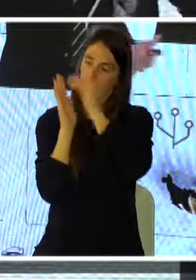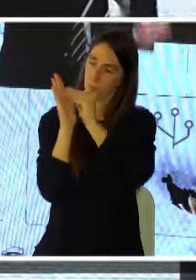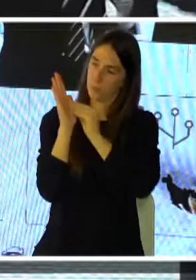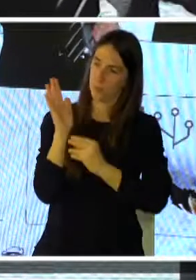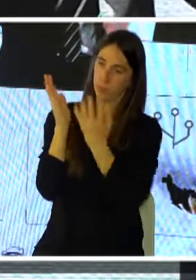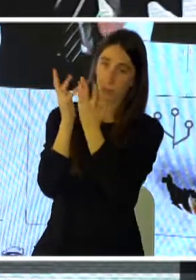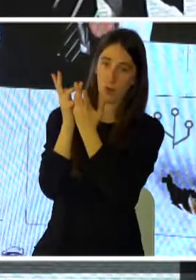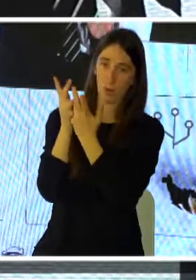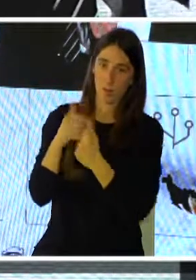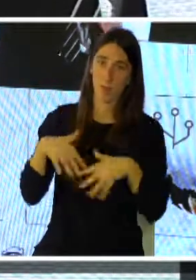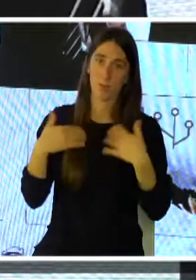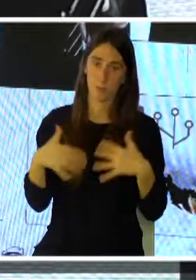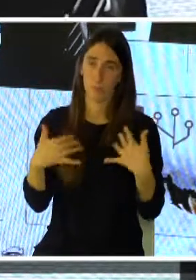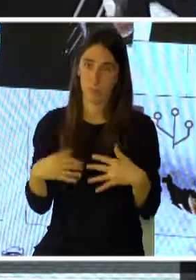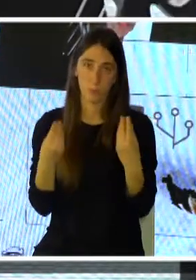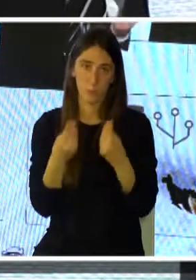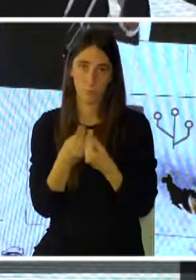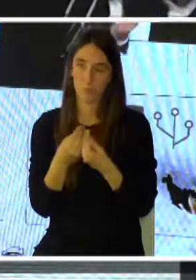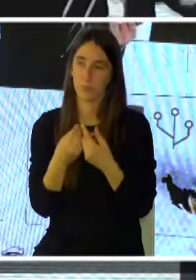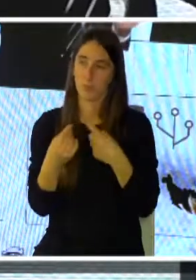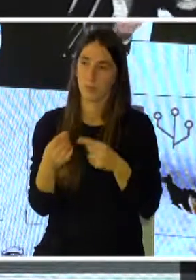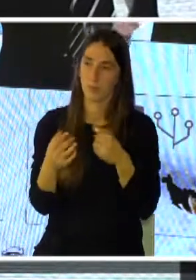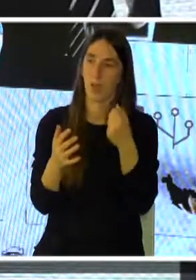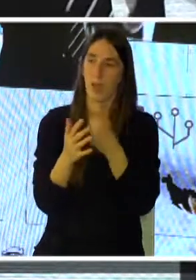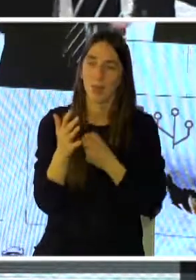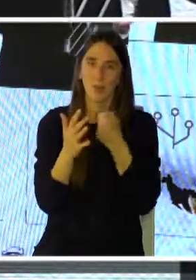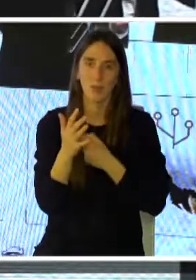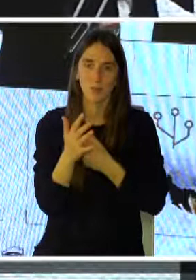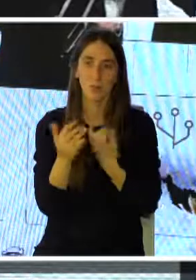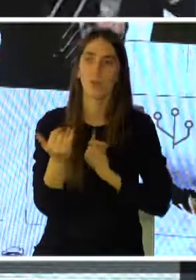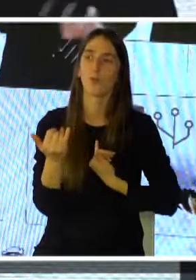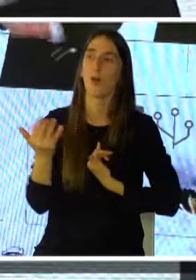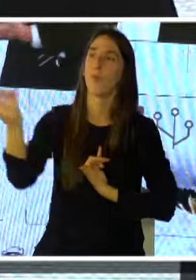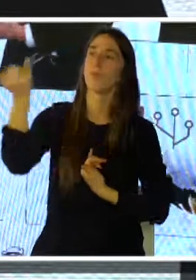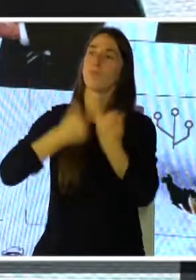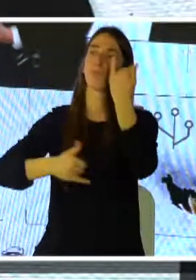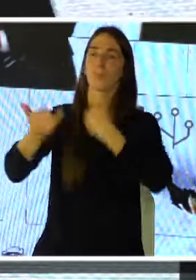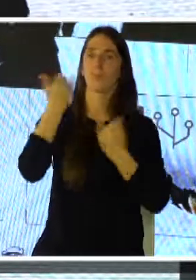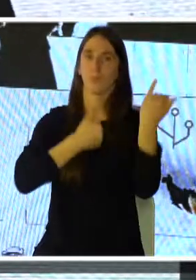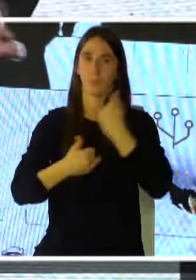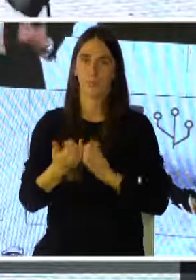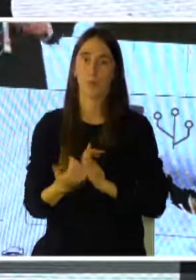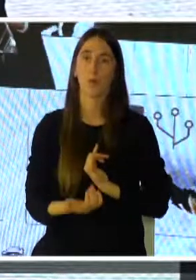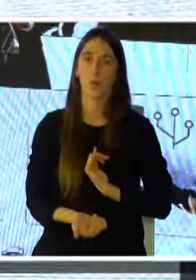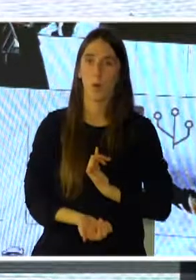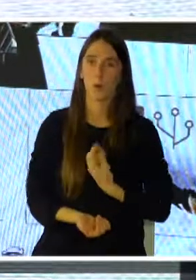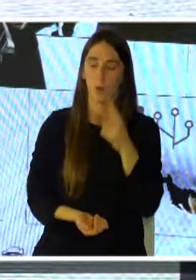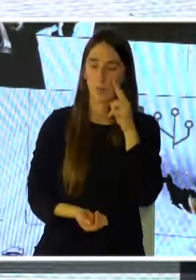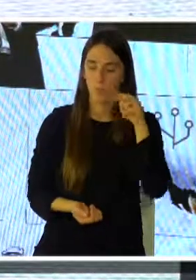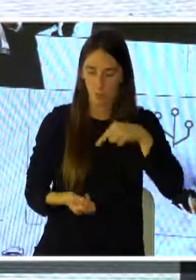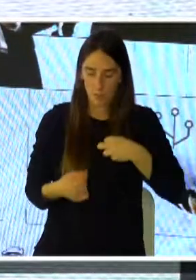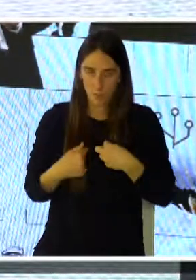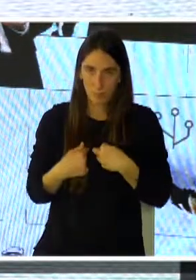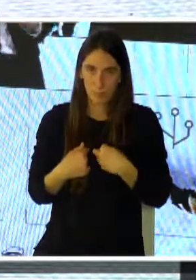organizar ese análisis. El trabajo duro ha sido conseguir esas bases de datos. Como decía Carlos, en primer lugar, mirarnos hacia adentro.